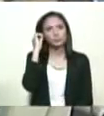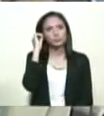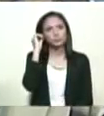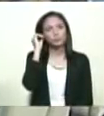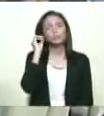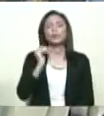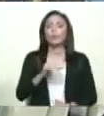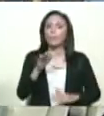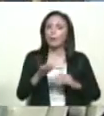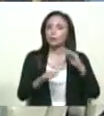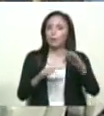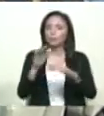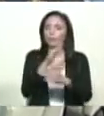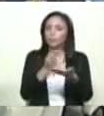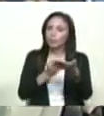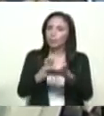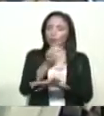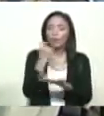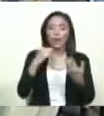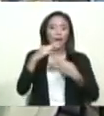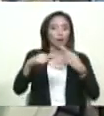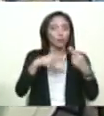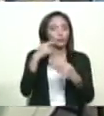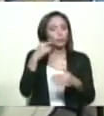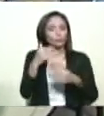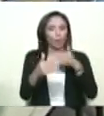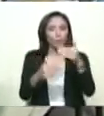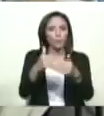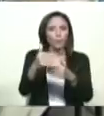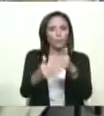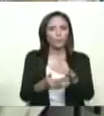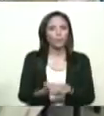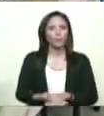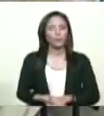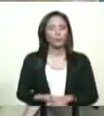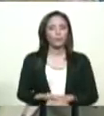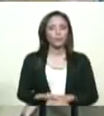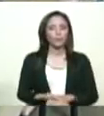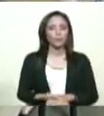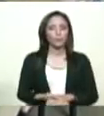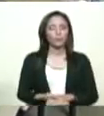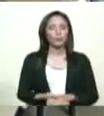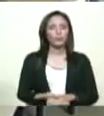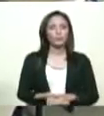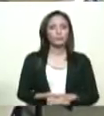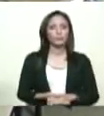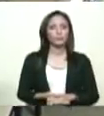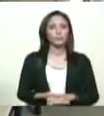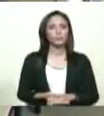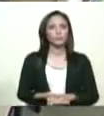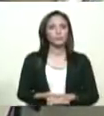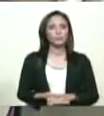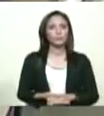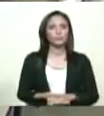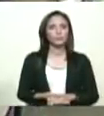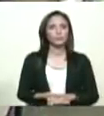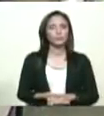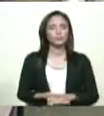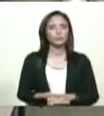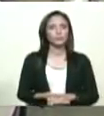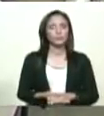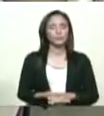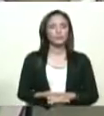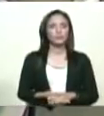gigantescos de la revolución bolivariana para garantizar su irreversibilidad porque la irreversibilidad